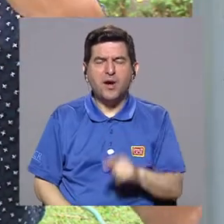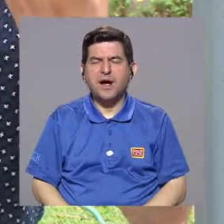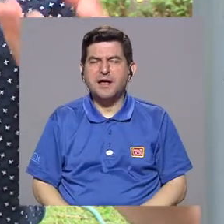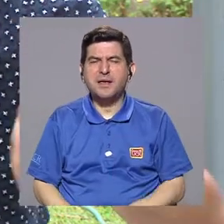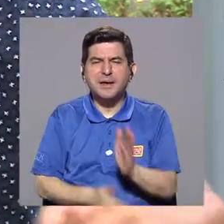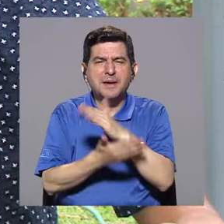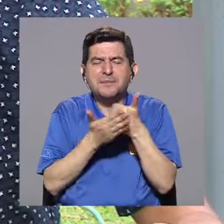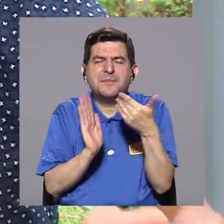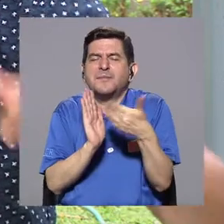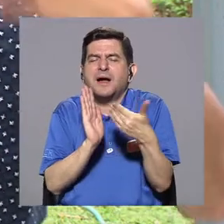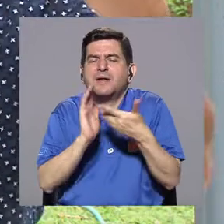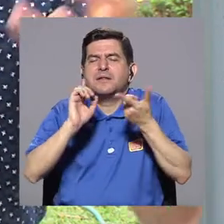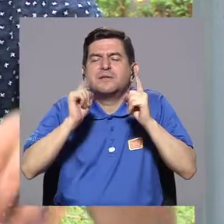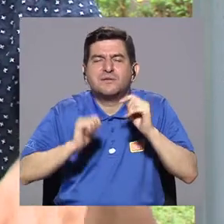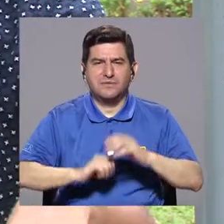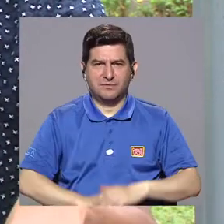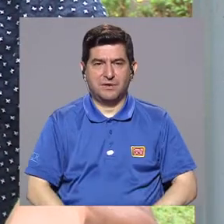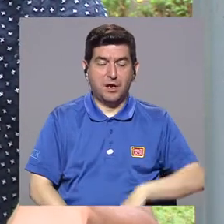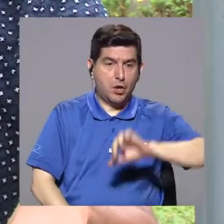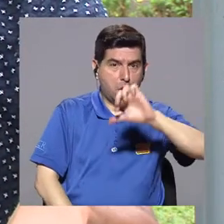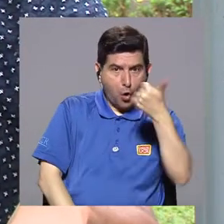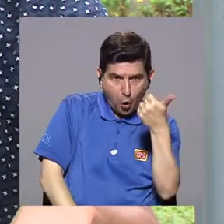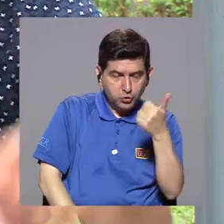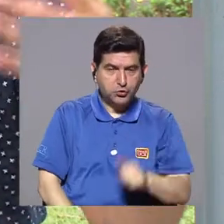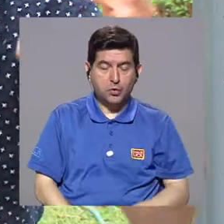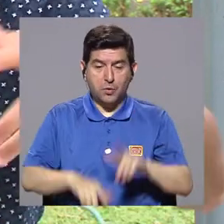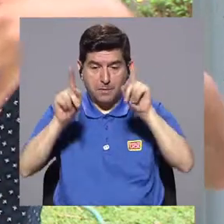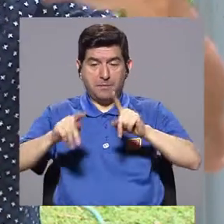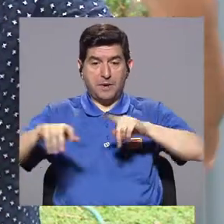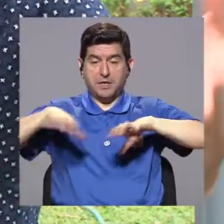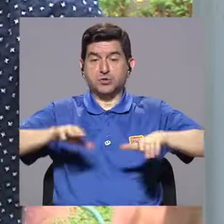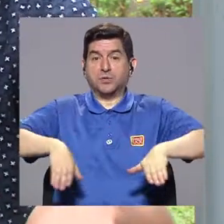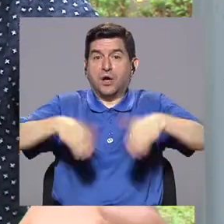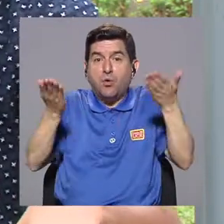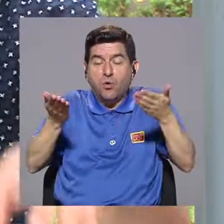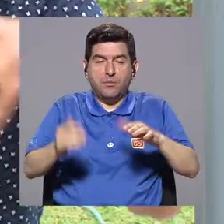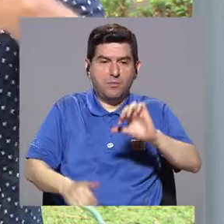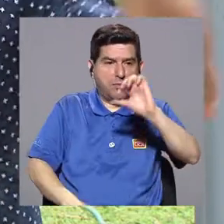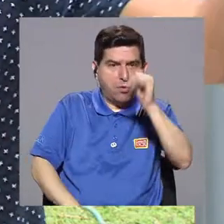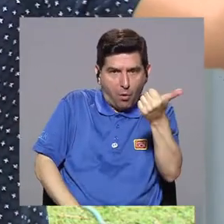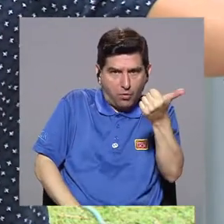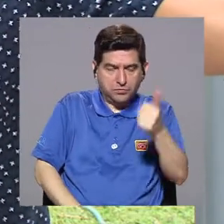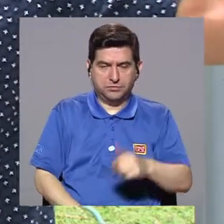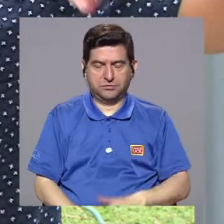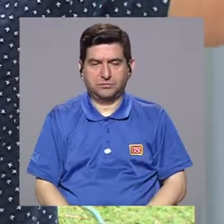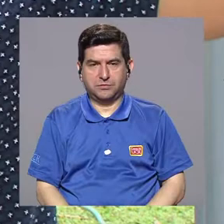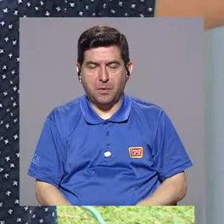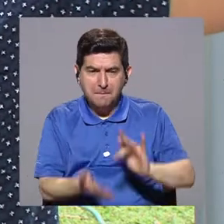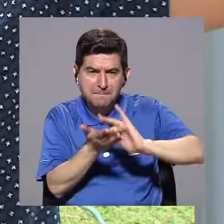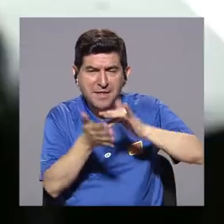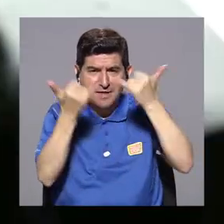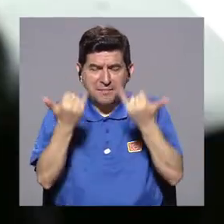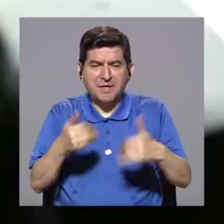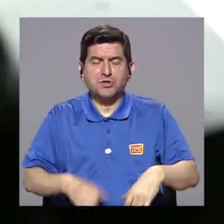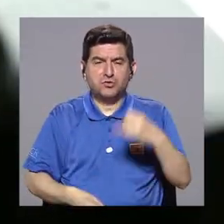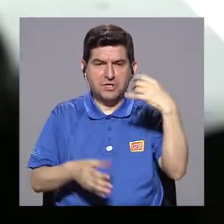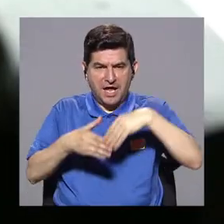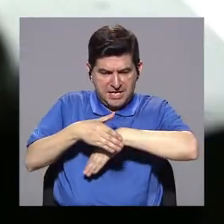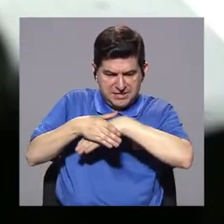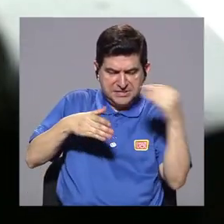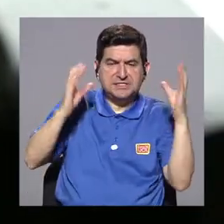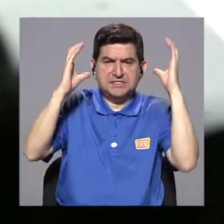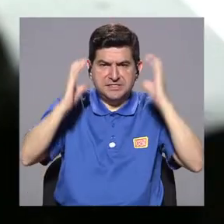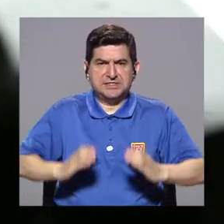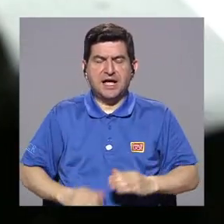hacia qué tejidos va, qué tejidos afecta, además. Otro, cómo va a reaccionar la persona, y luego otro proceso, que es cuando el medicamento ya